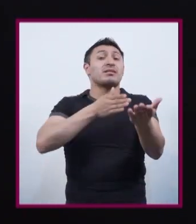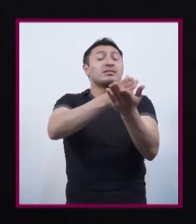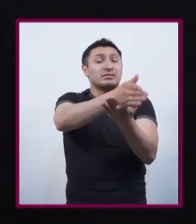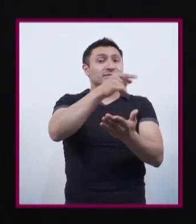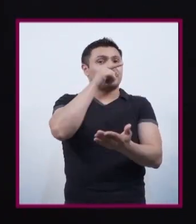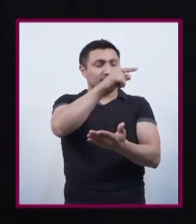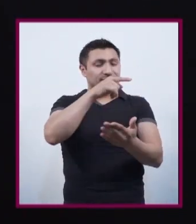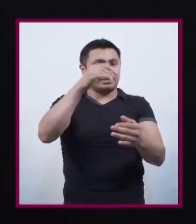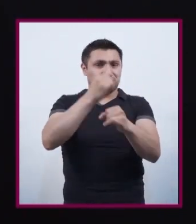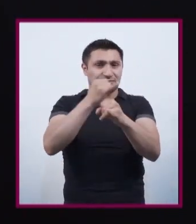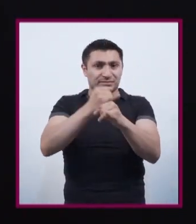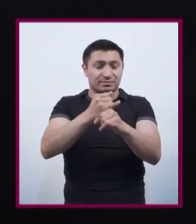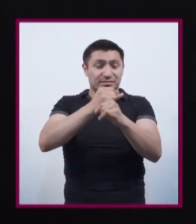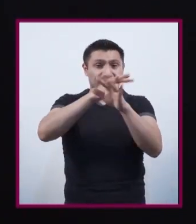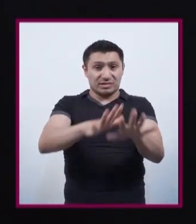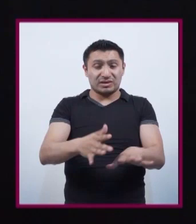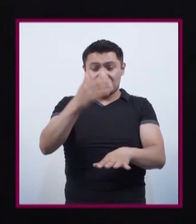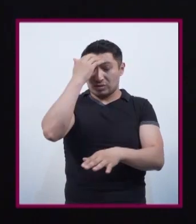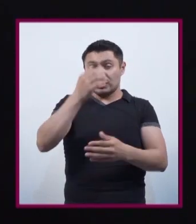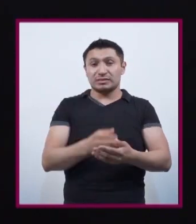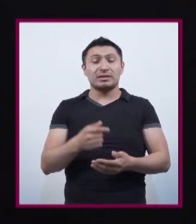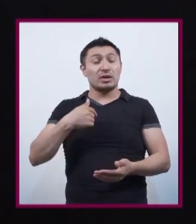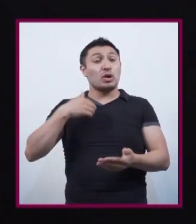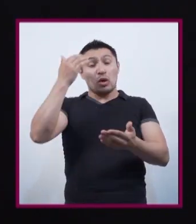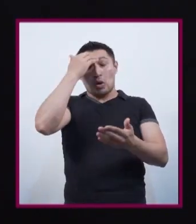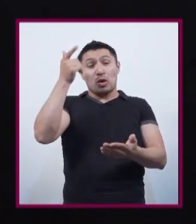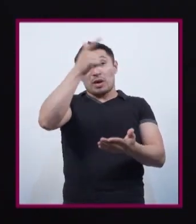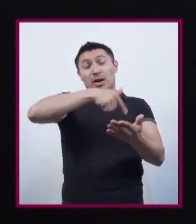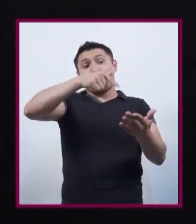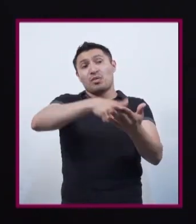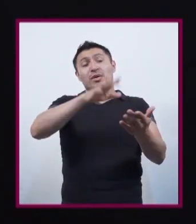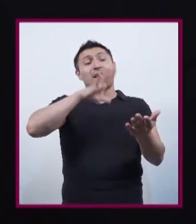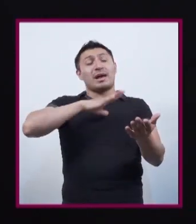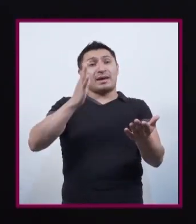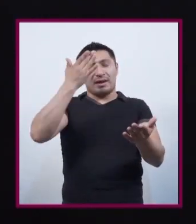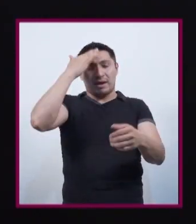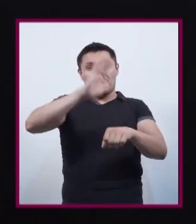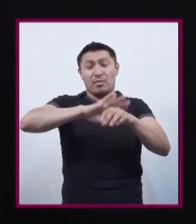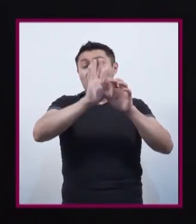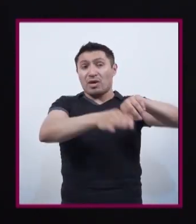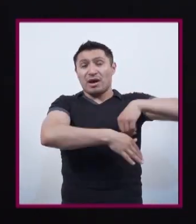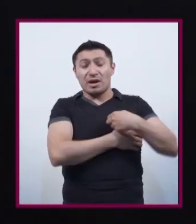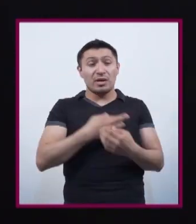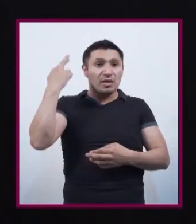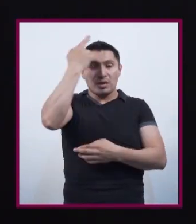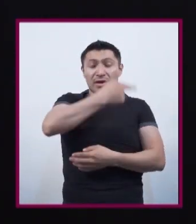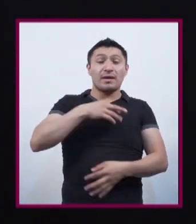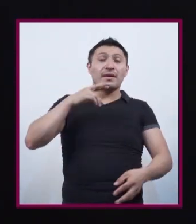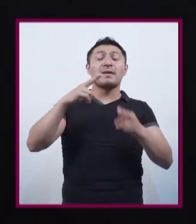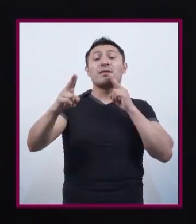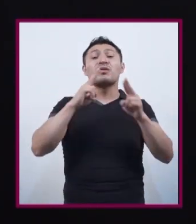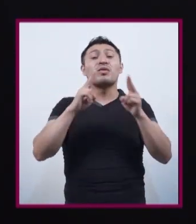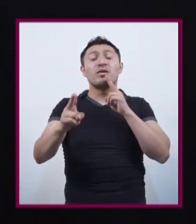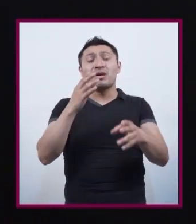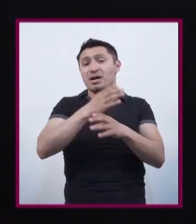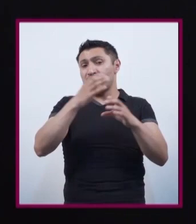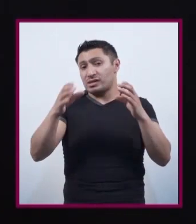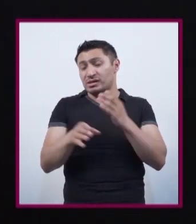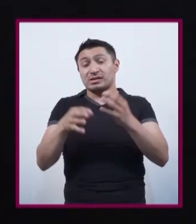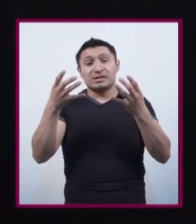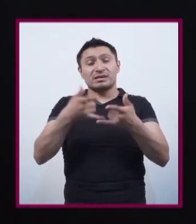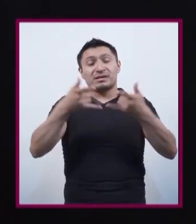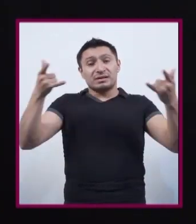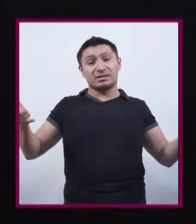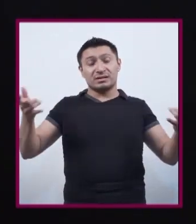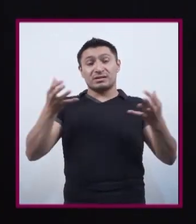información y la igualdad de oportunidades para acceder a ella. Voy a conocer el recinto que en él resguarda nuestra memoria, consultar